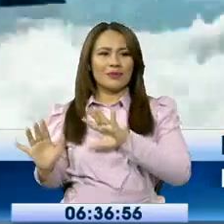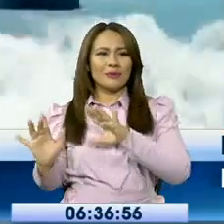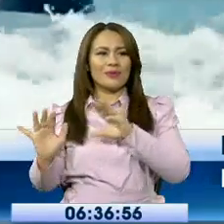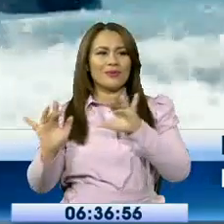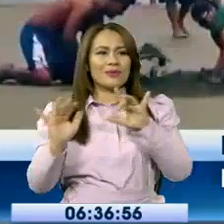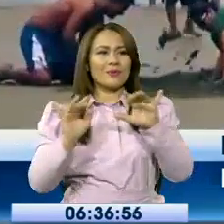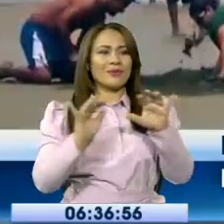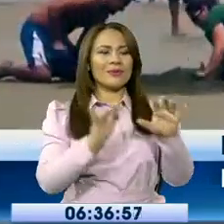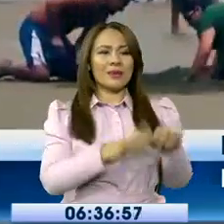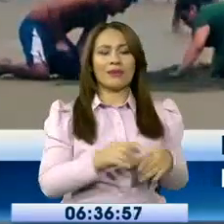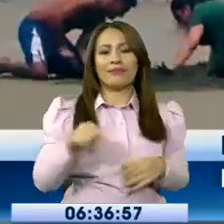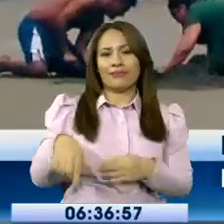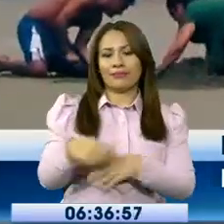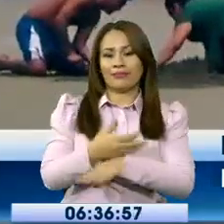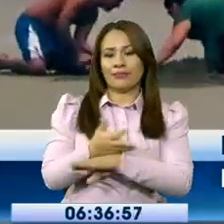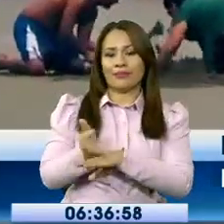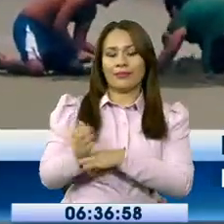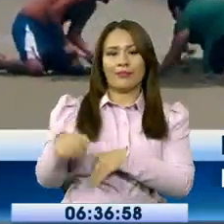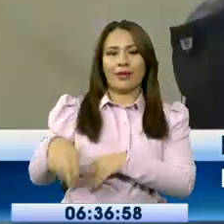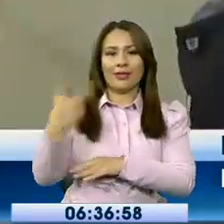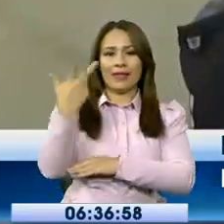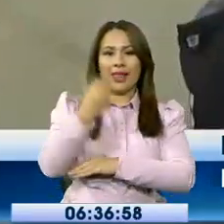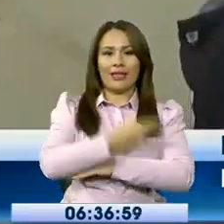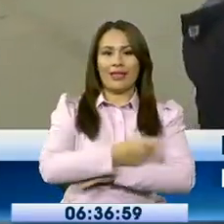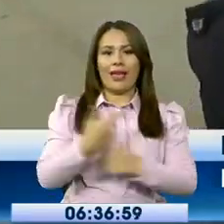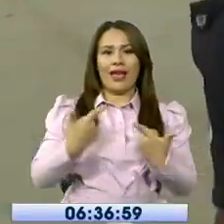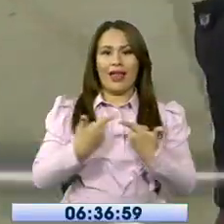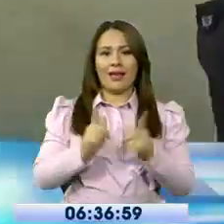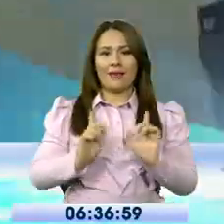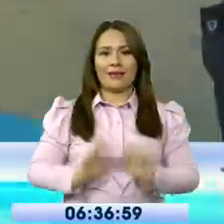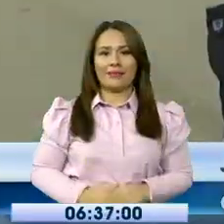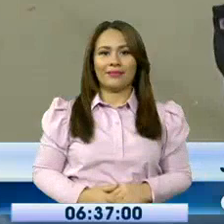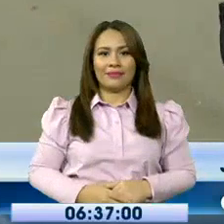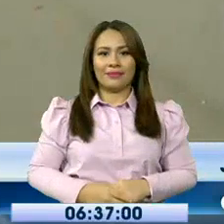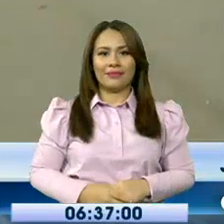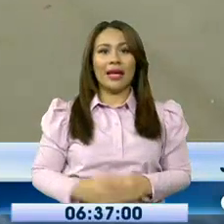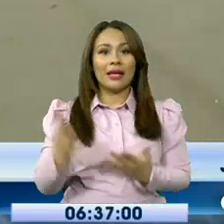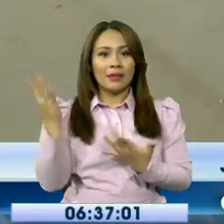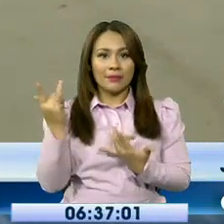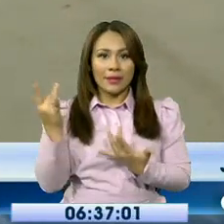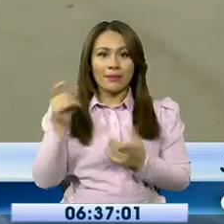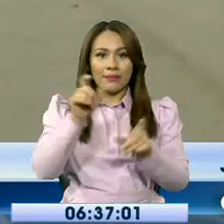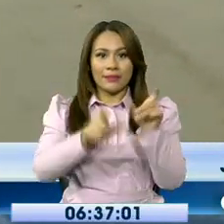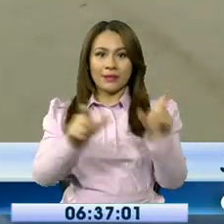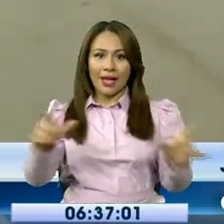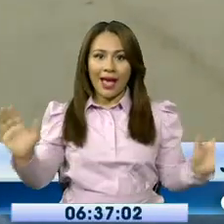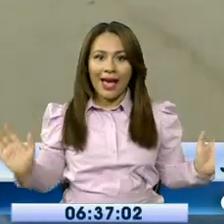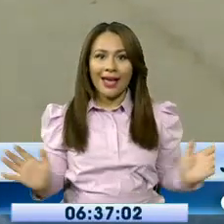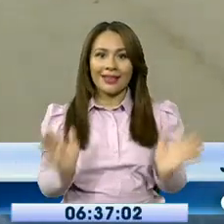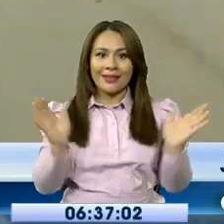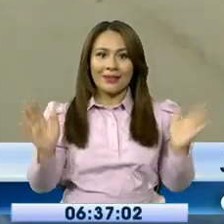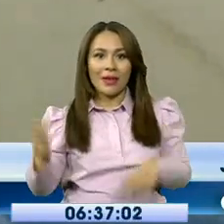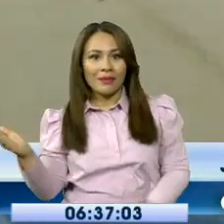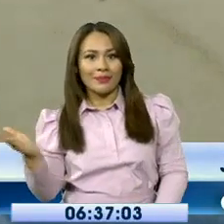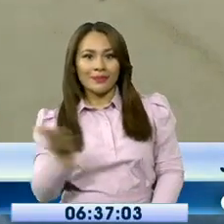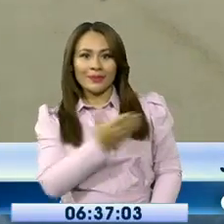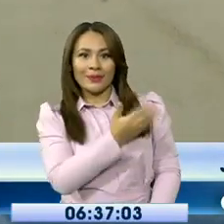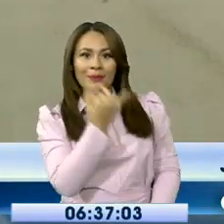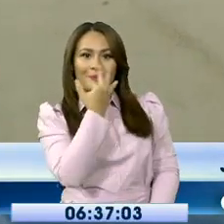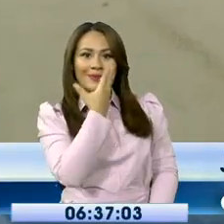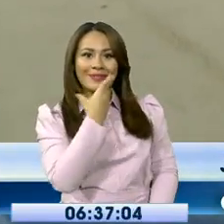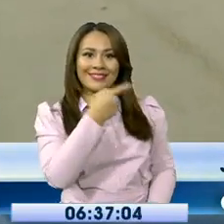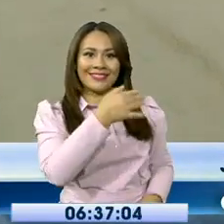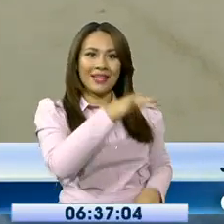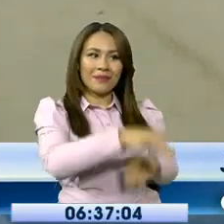viajeros durante estos 3 días del feriado. Bueno, esperamos que en esta ocasión la gente se anime y pueda venir y disfrutar de esta bonita playa. Le